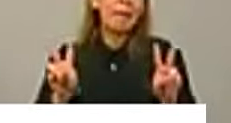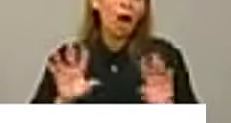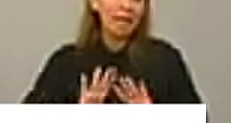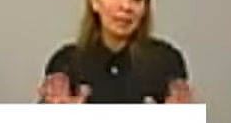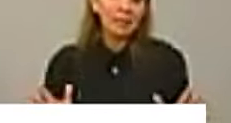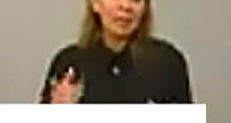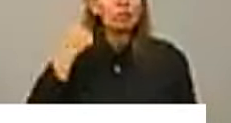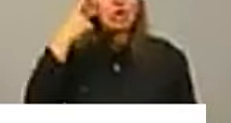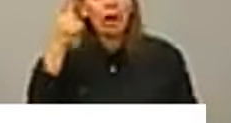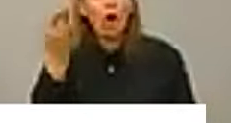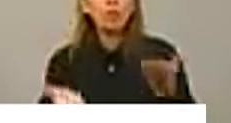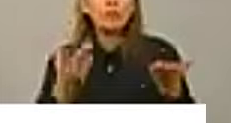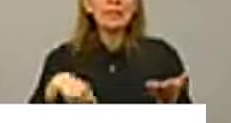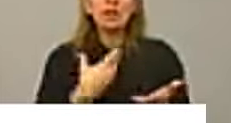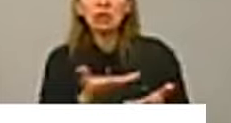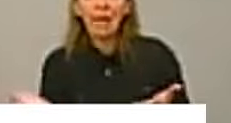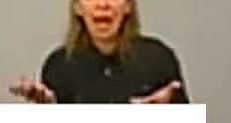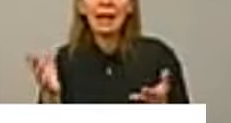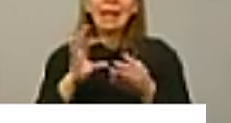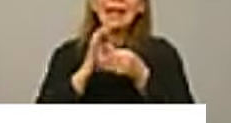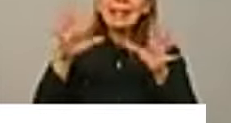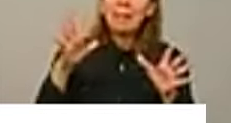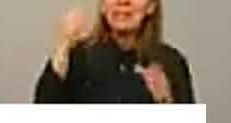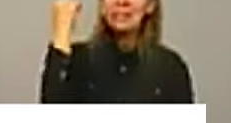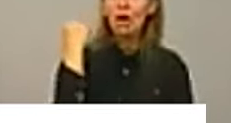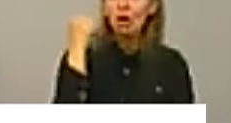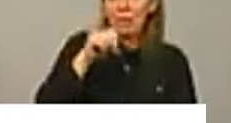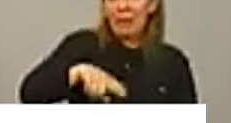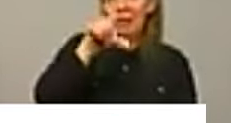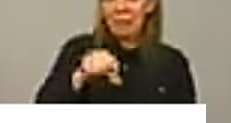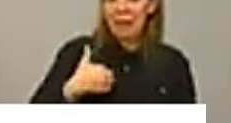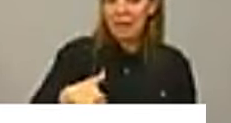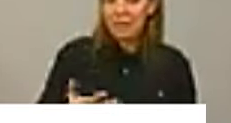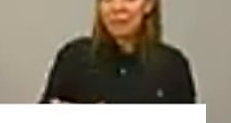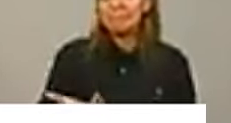social, en la independencia económica, en la soberanía política, y